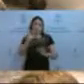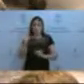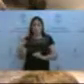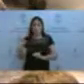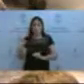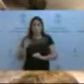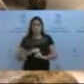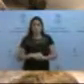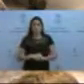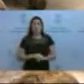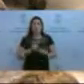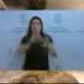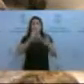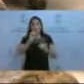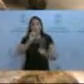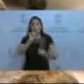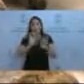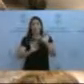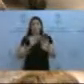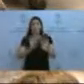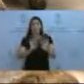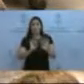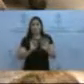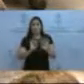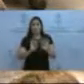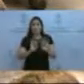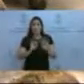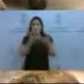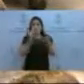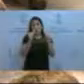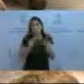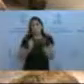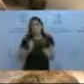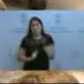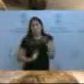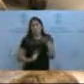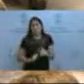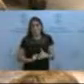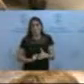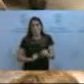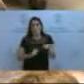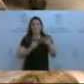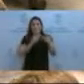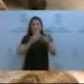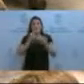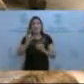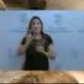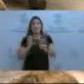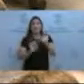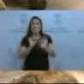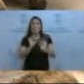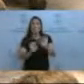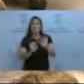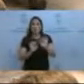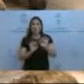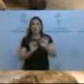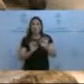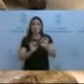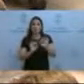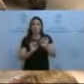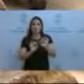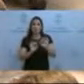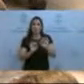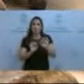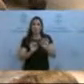obligatoria, un 80% no tiene cualificación profesional y un 61% presenta más de